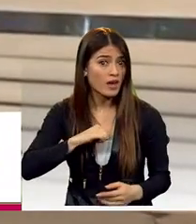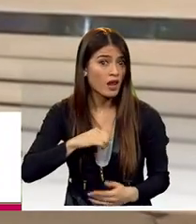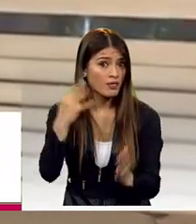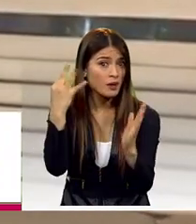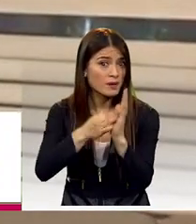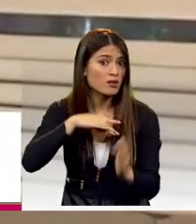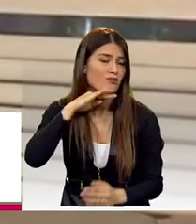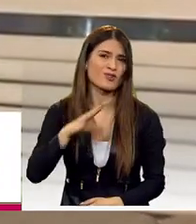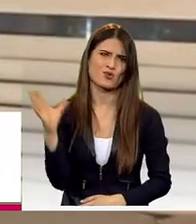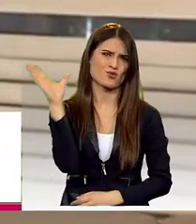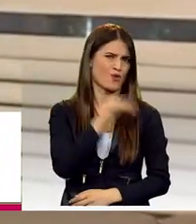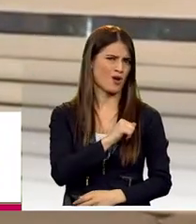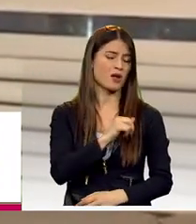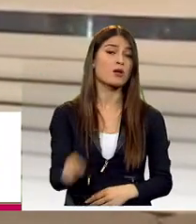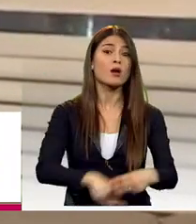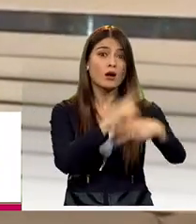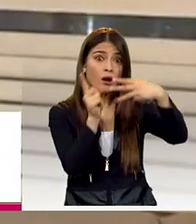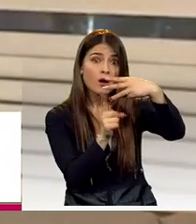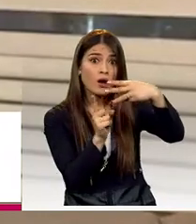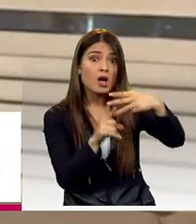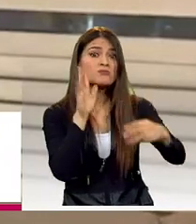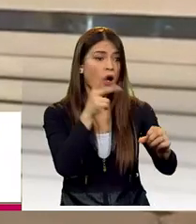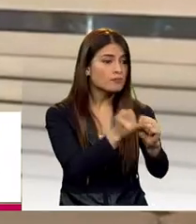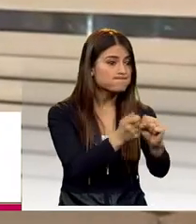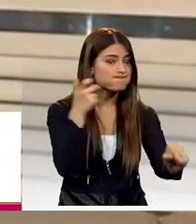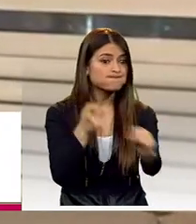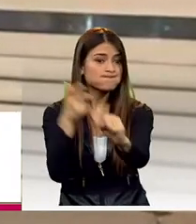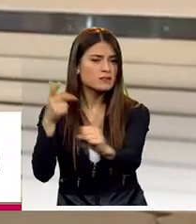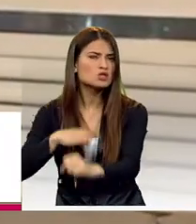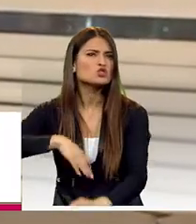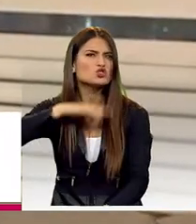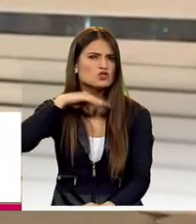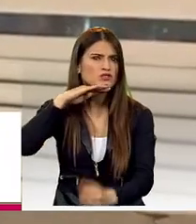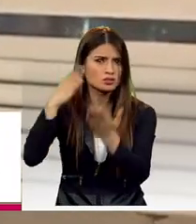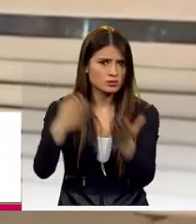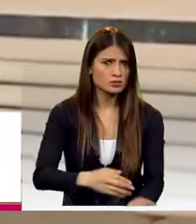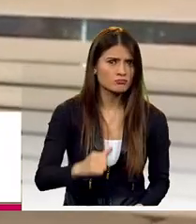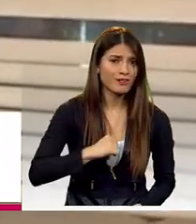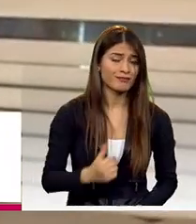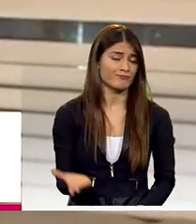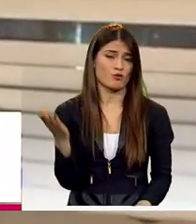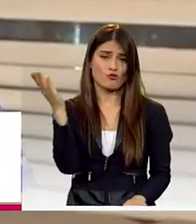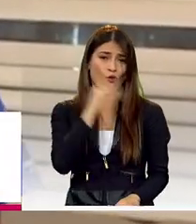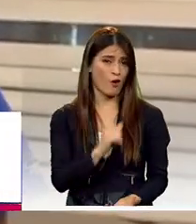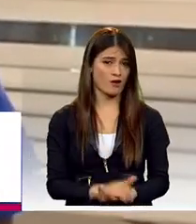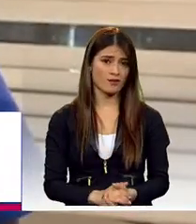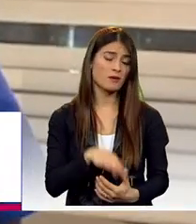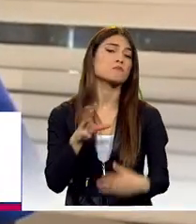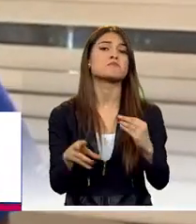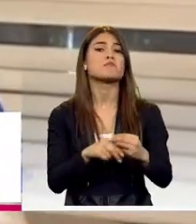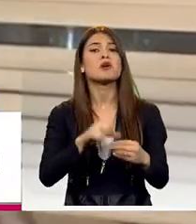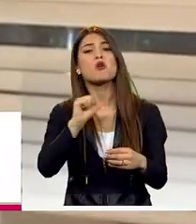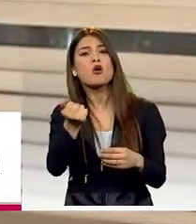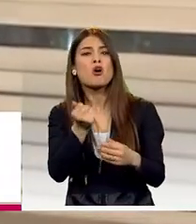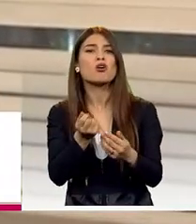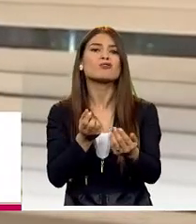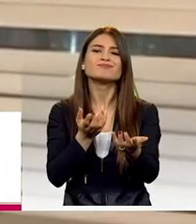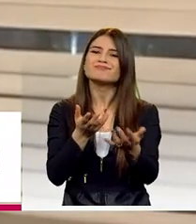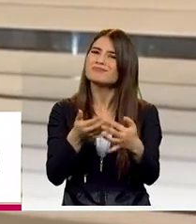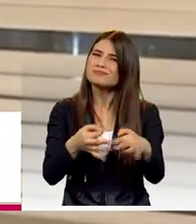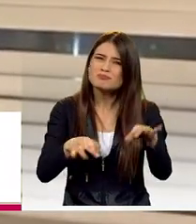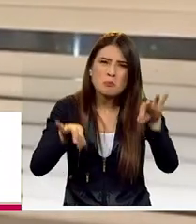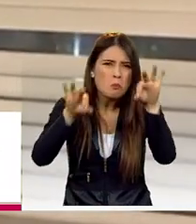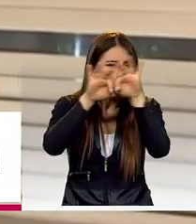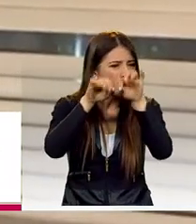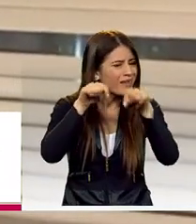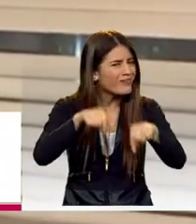número de tamizajes que nos permita conocerle el verdadero rostro a la pandemia? La verdad, no. Y hay una recomendación fundamental que se debe tener en cuenta en este momento